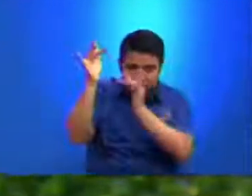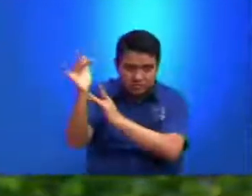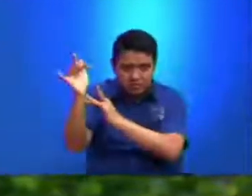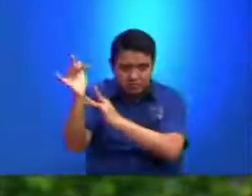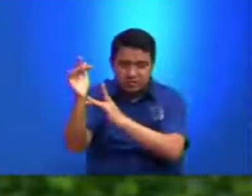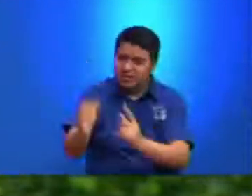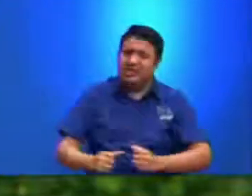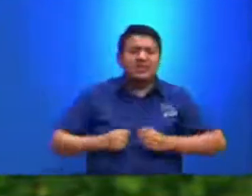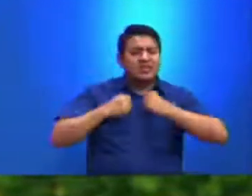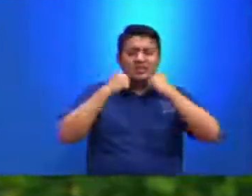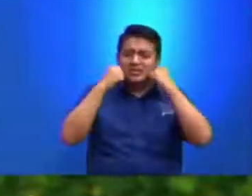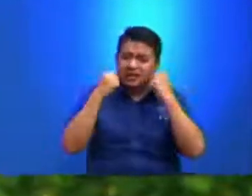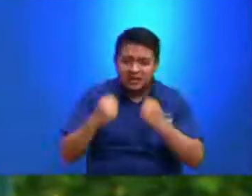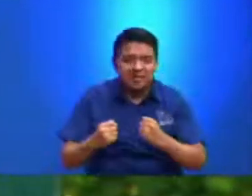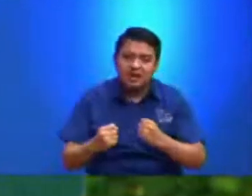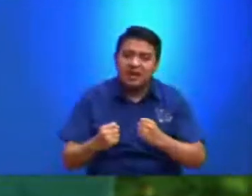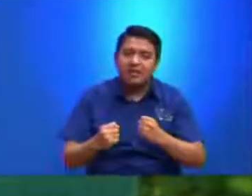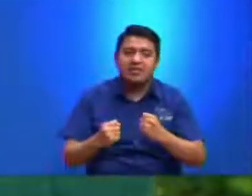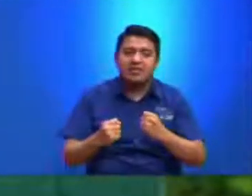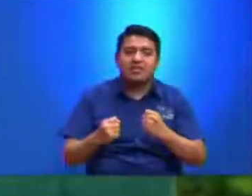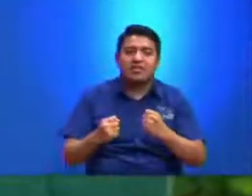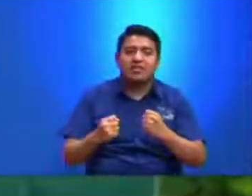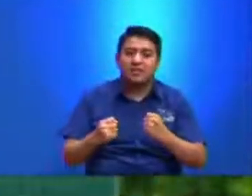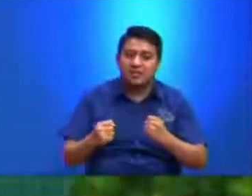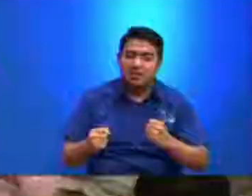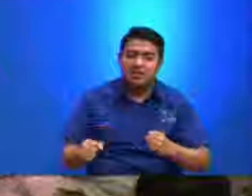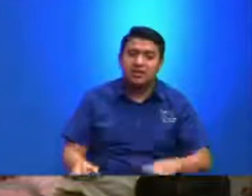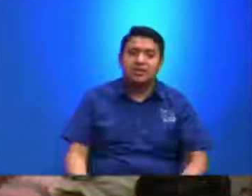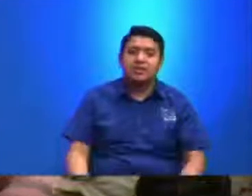Jesús. Libre, Señor, en el nombre de Jesús.